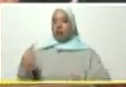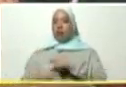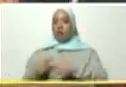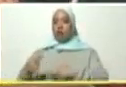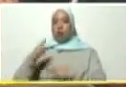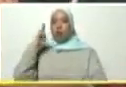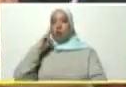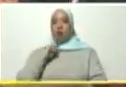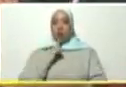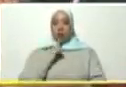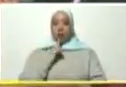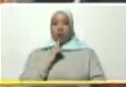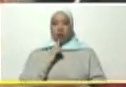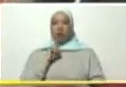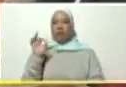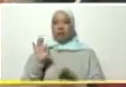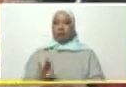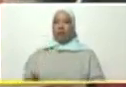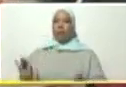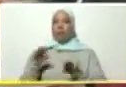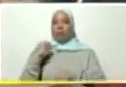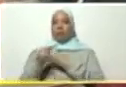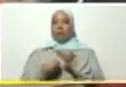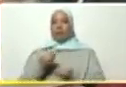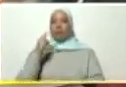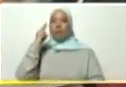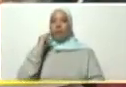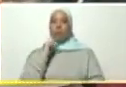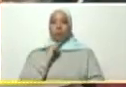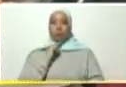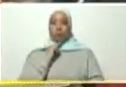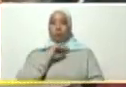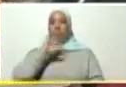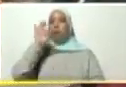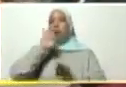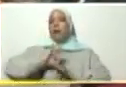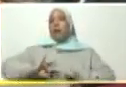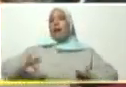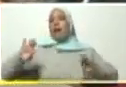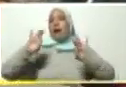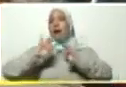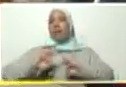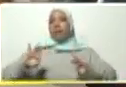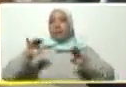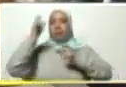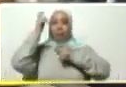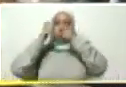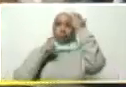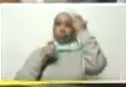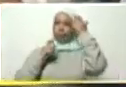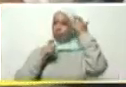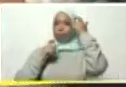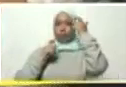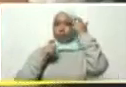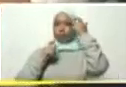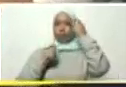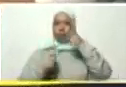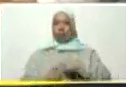bolivariana no tiene nada que ver con el bolivianismo no tiene nada que ver con Hugo Chávez